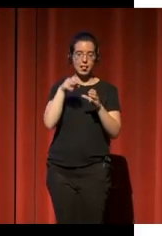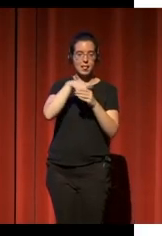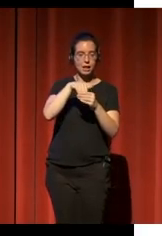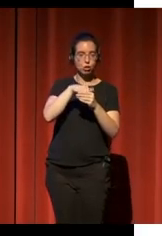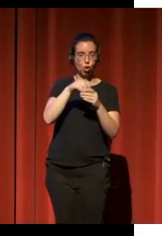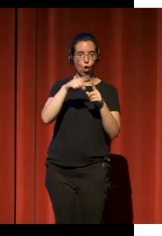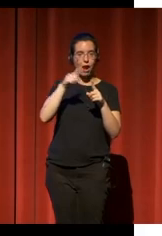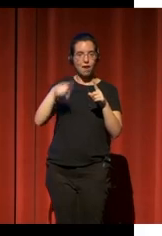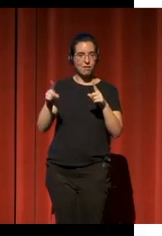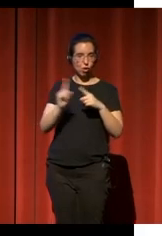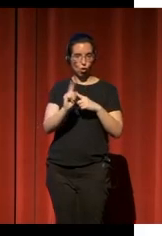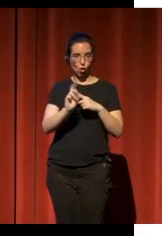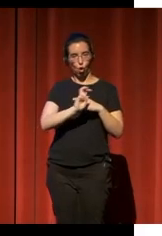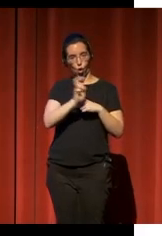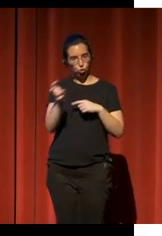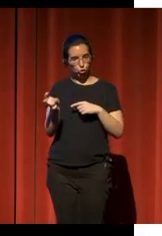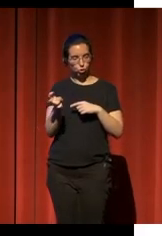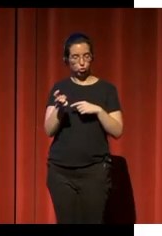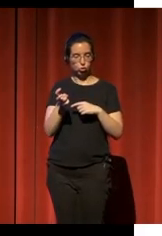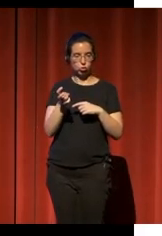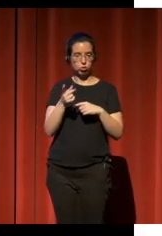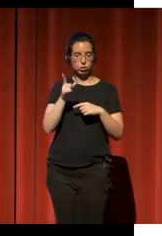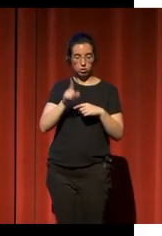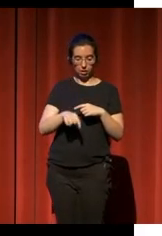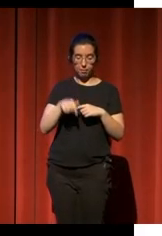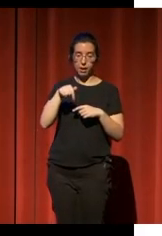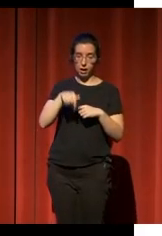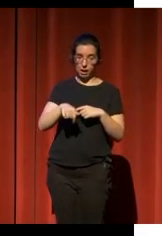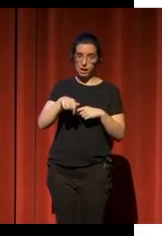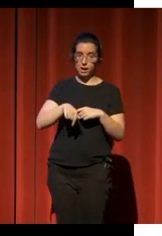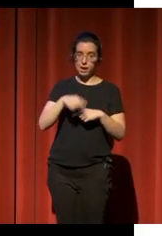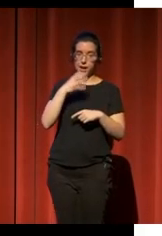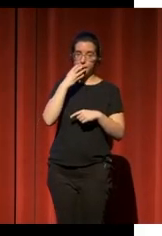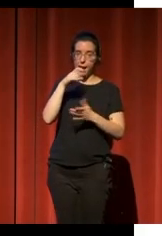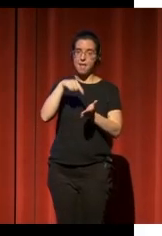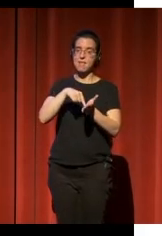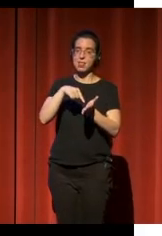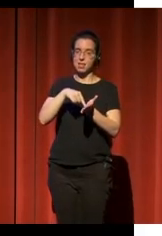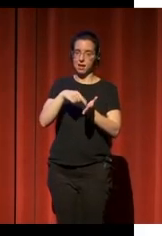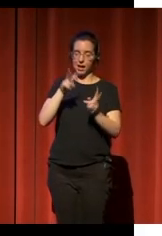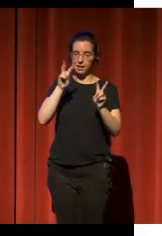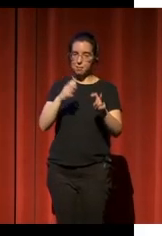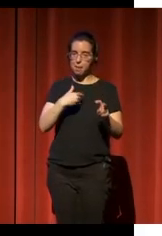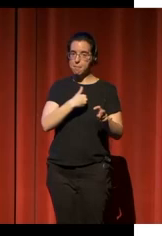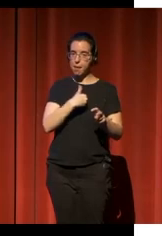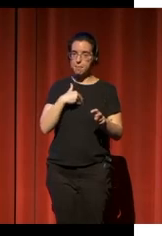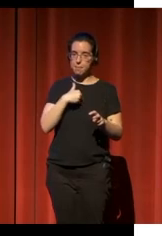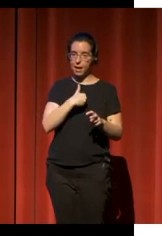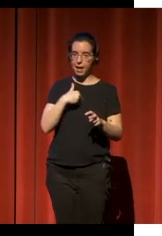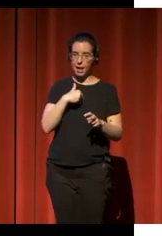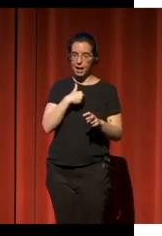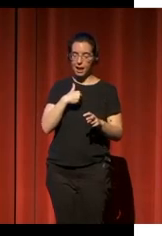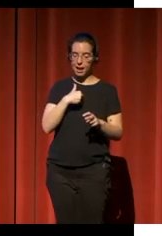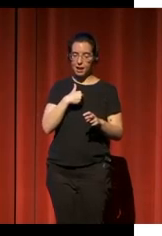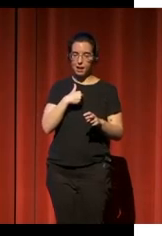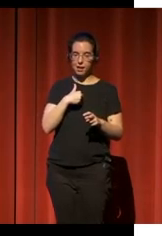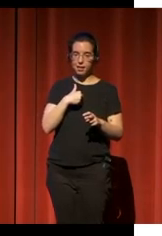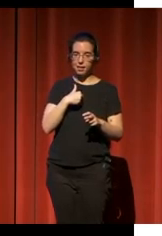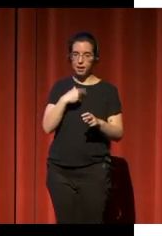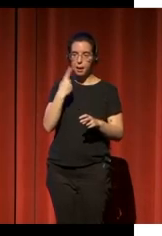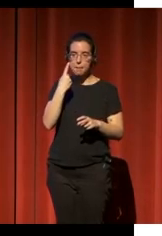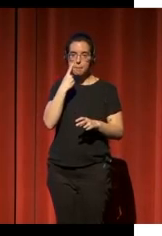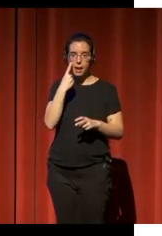y queremos reivindicar aquí y lo haré a lo largo de la de la charla el papel de la mirada de la observación